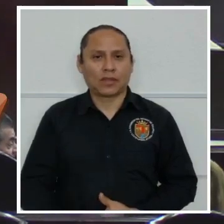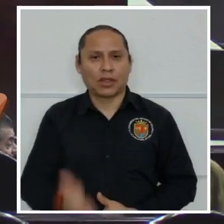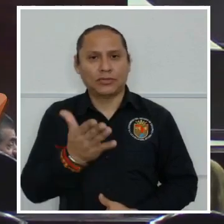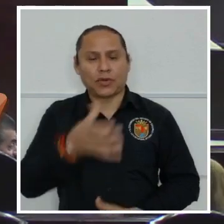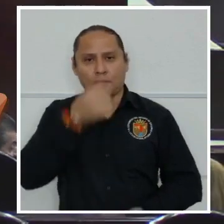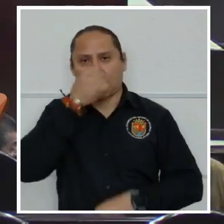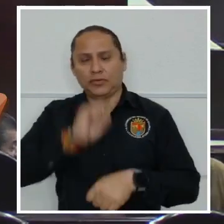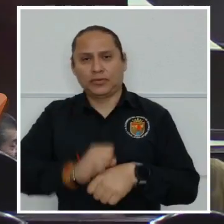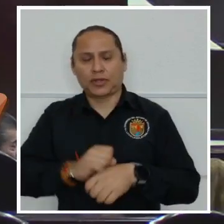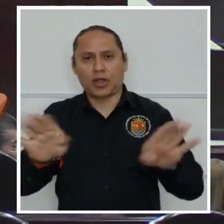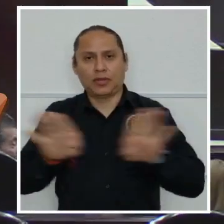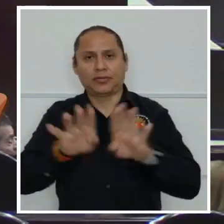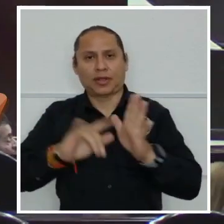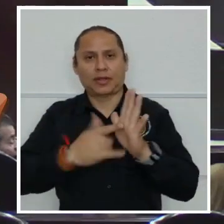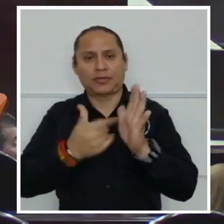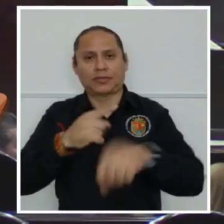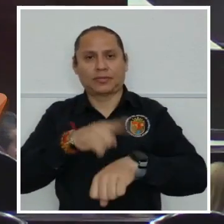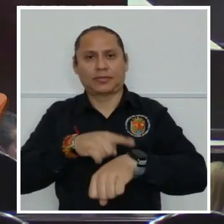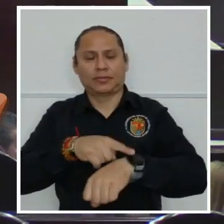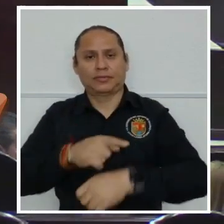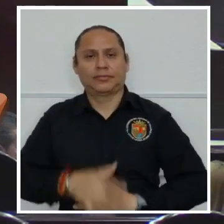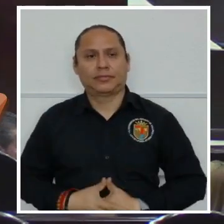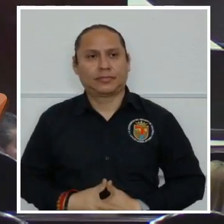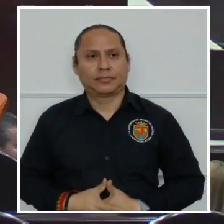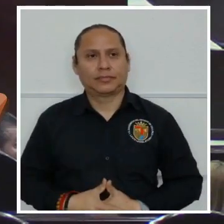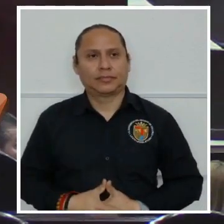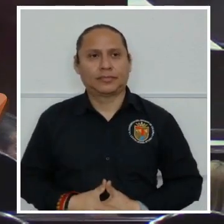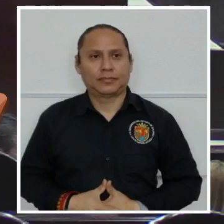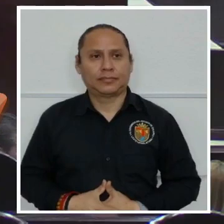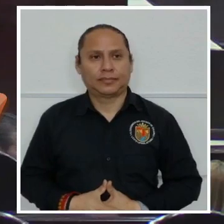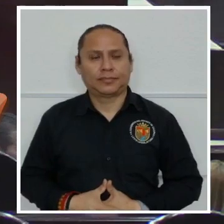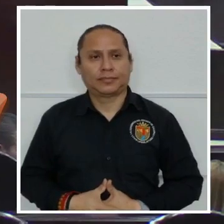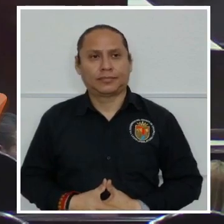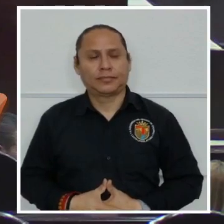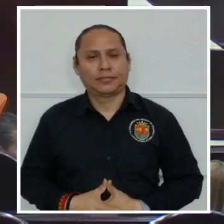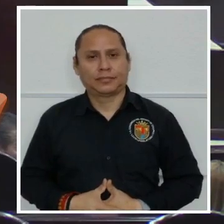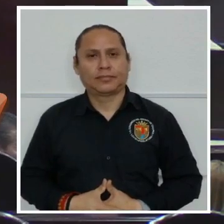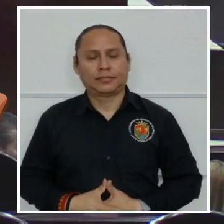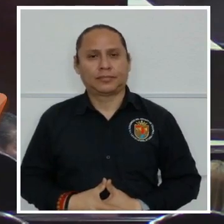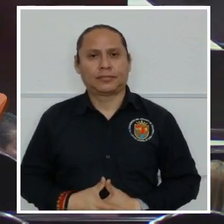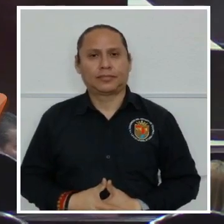Solicito a la Secretaría cierre el sistema electrónico.